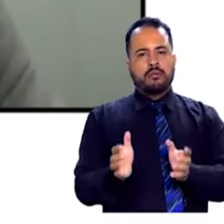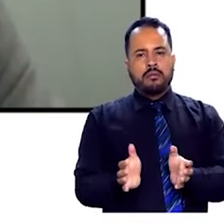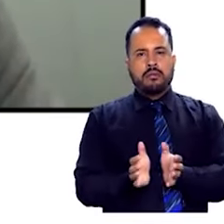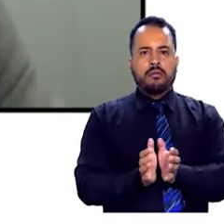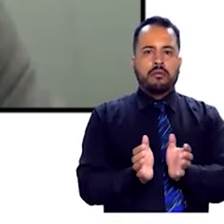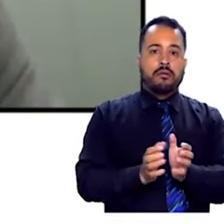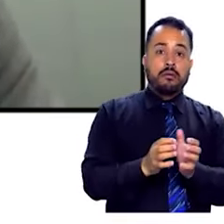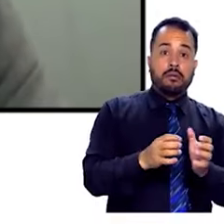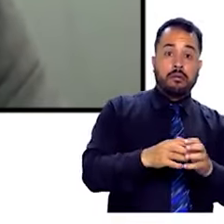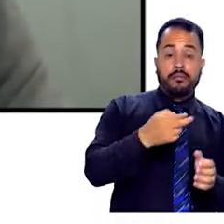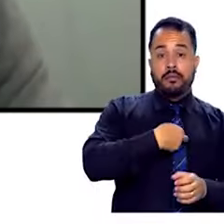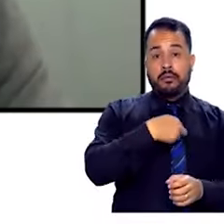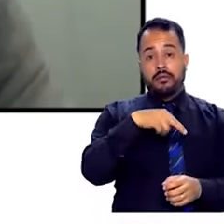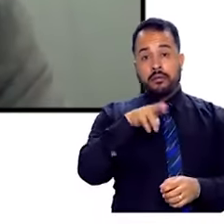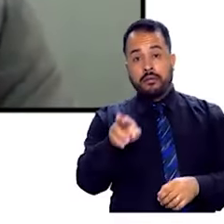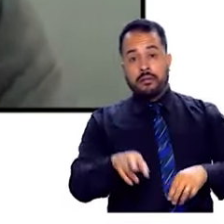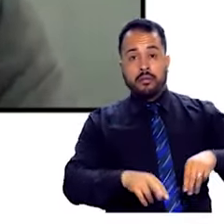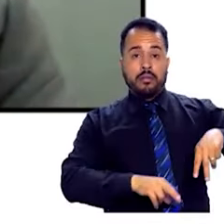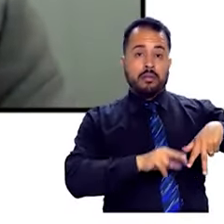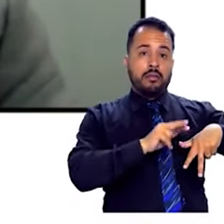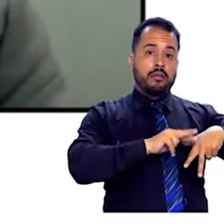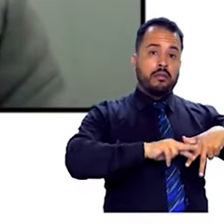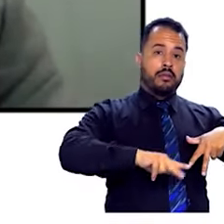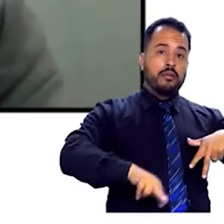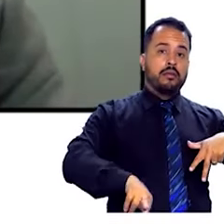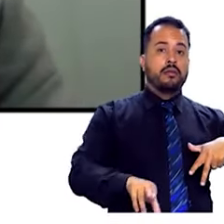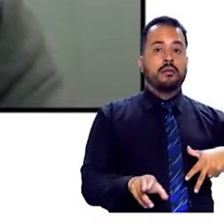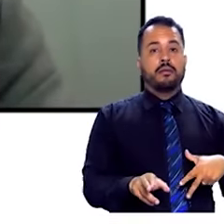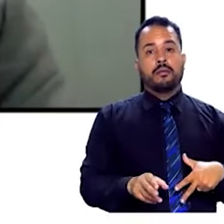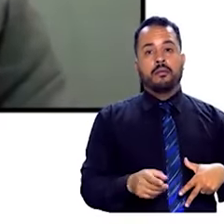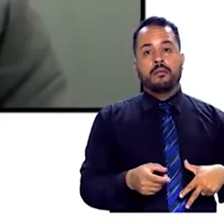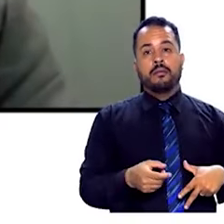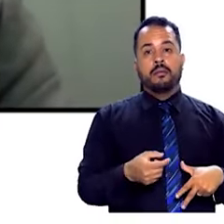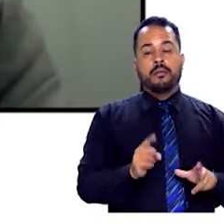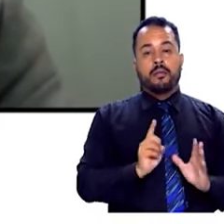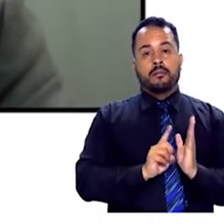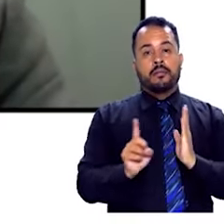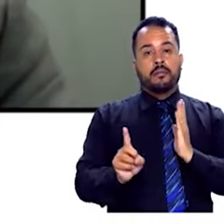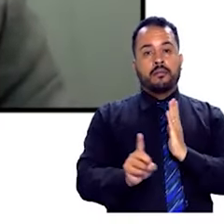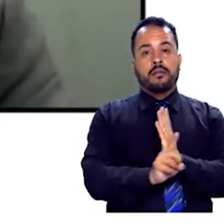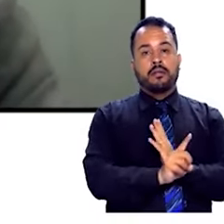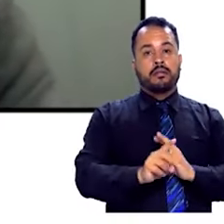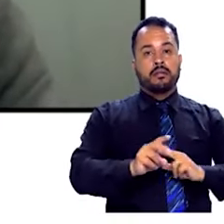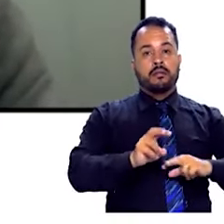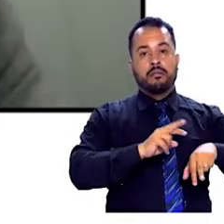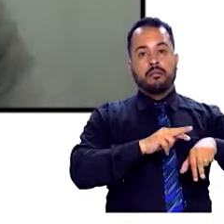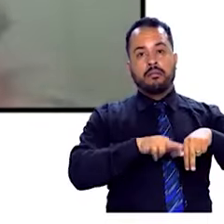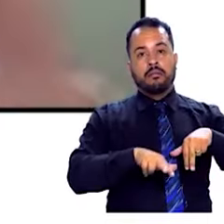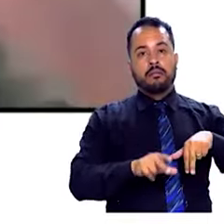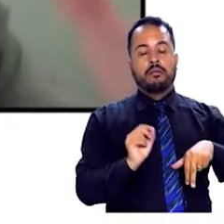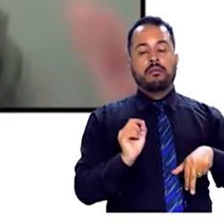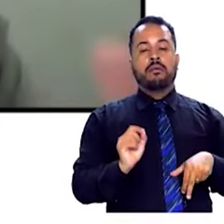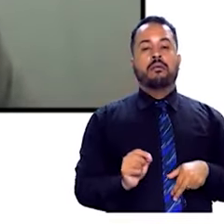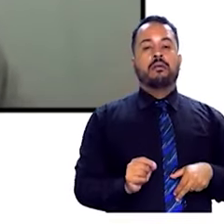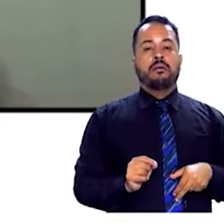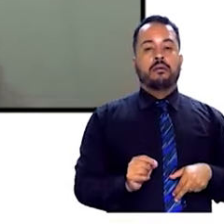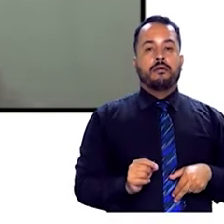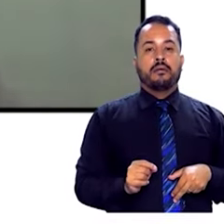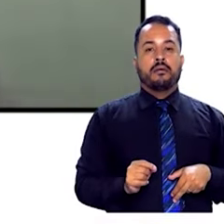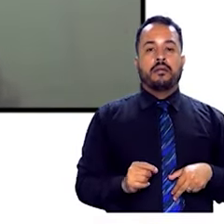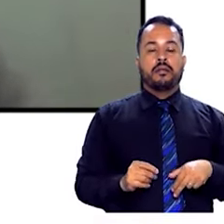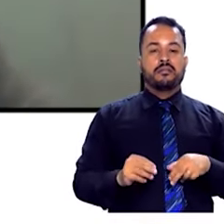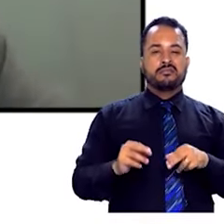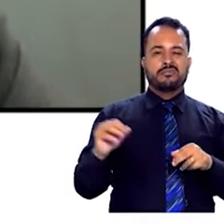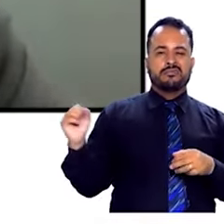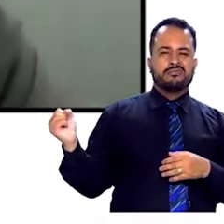preferencia sexual significa que sea que tenga gravedad instituci